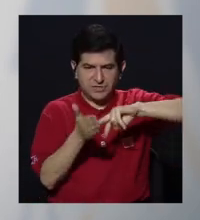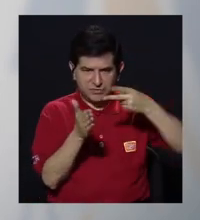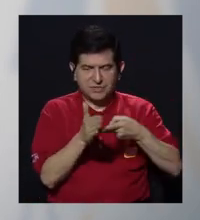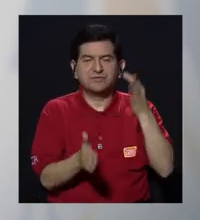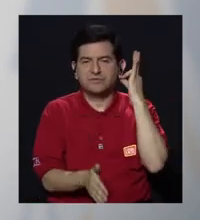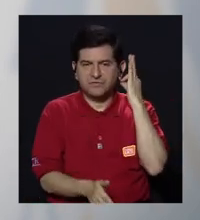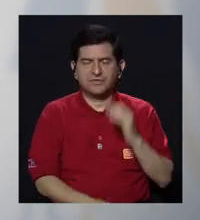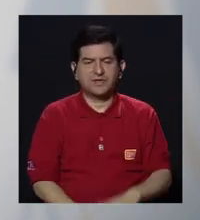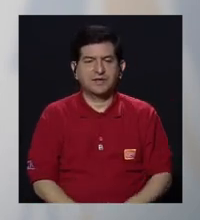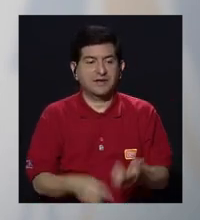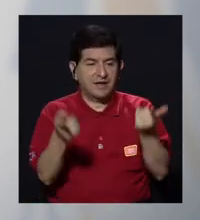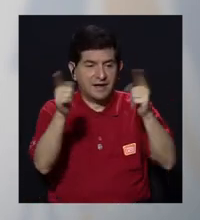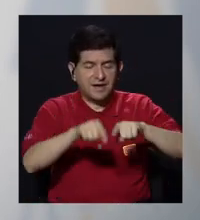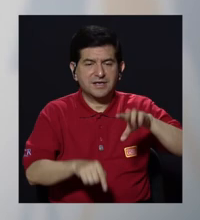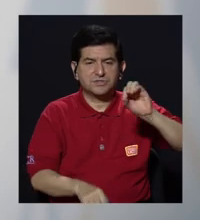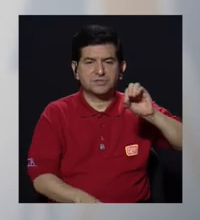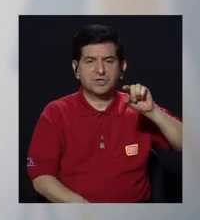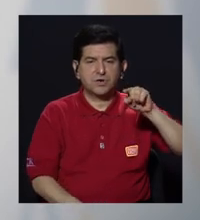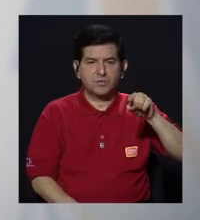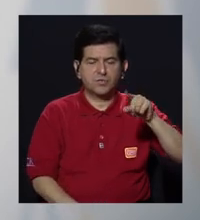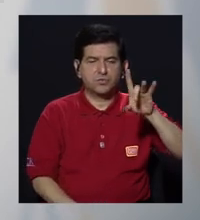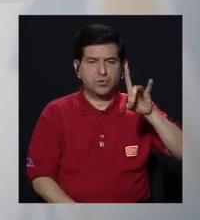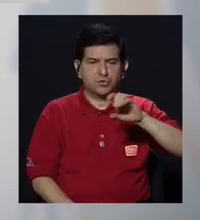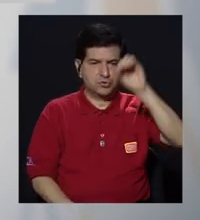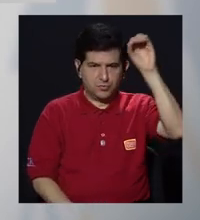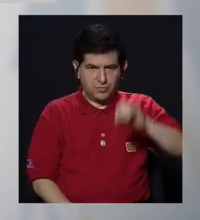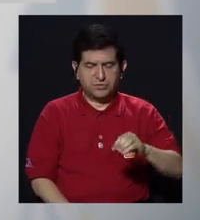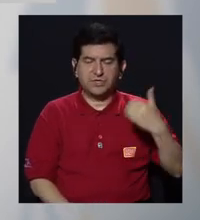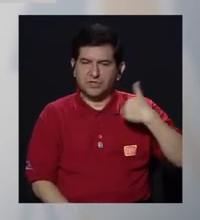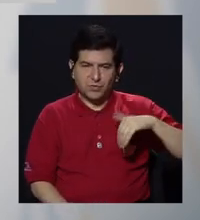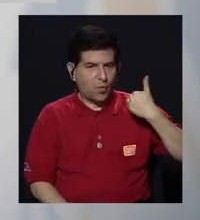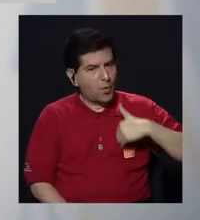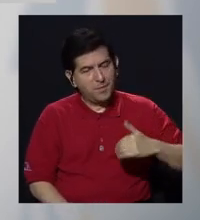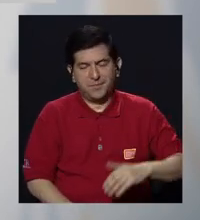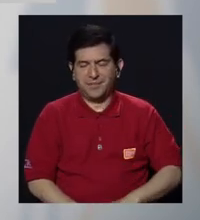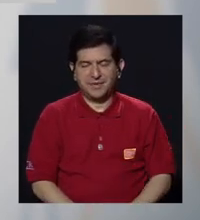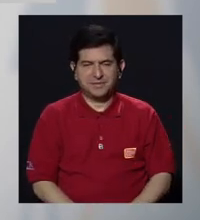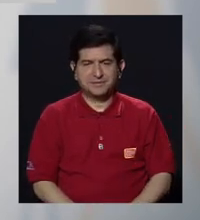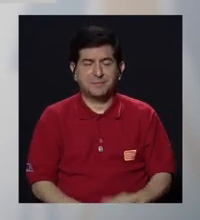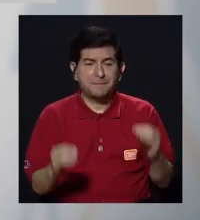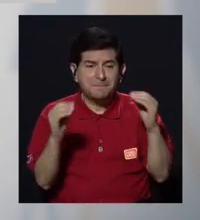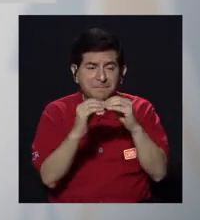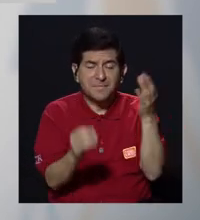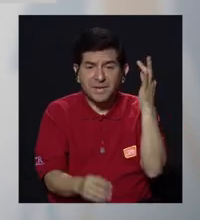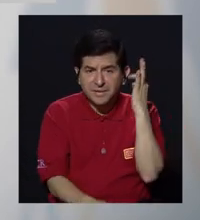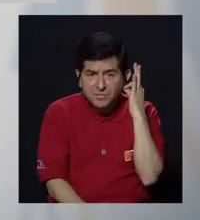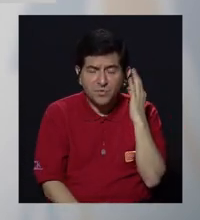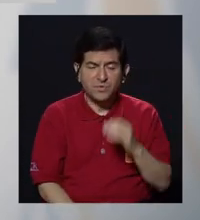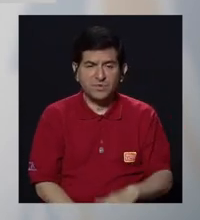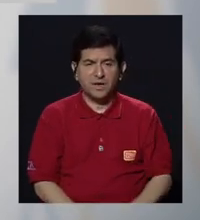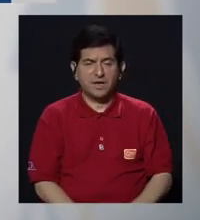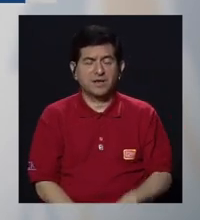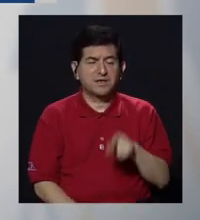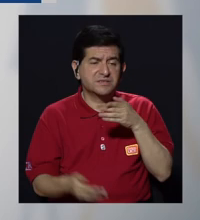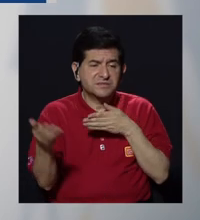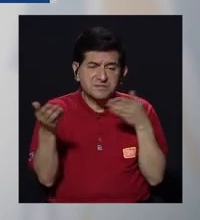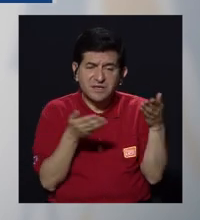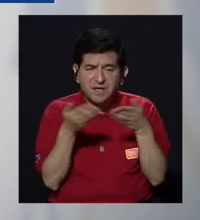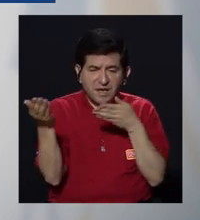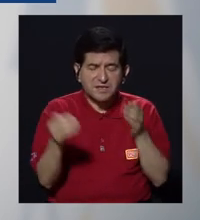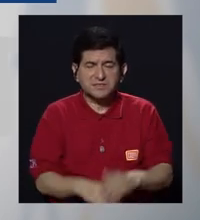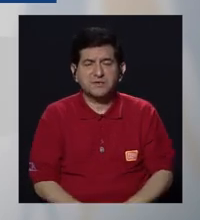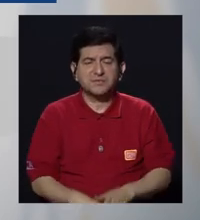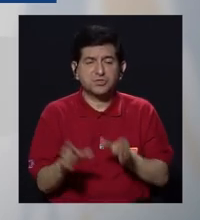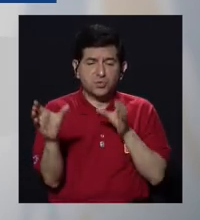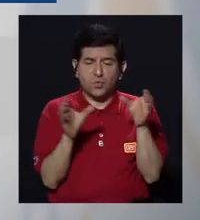15% representa a las mujeres. En este caso, el 0.8% es de los hombres. La mayor cantidad de mujeres se encuentra en los